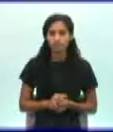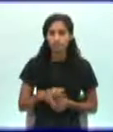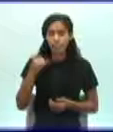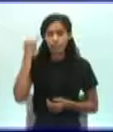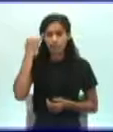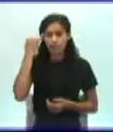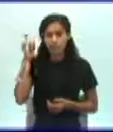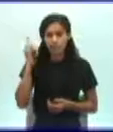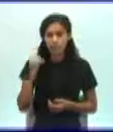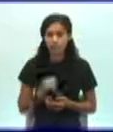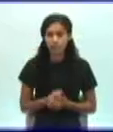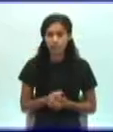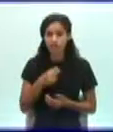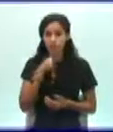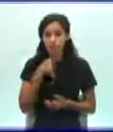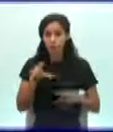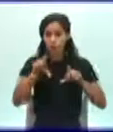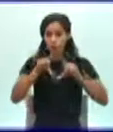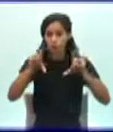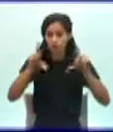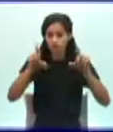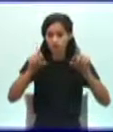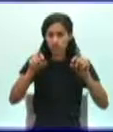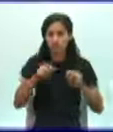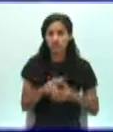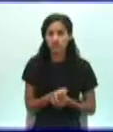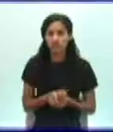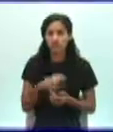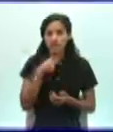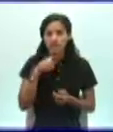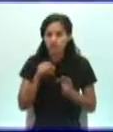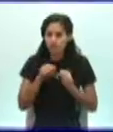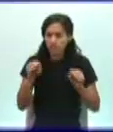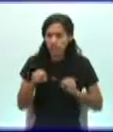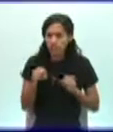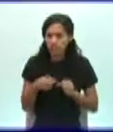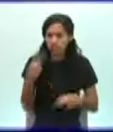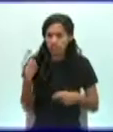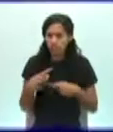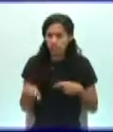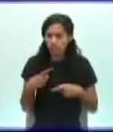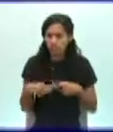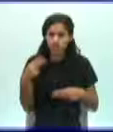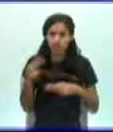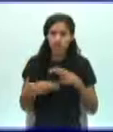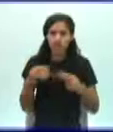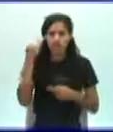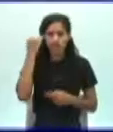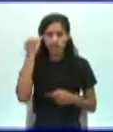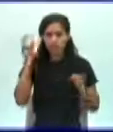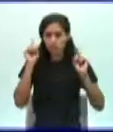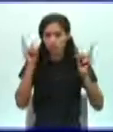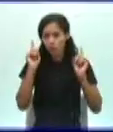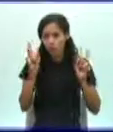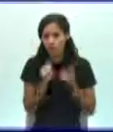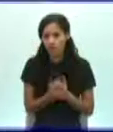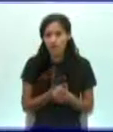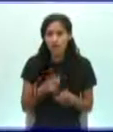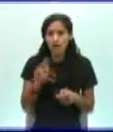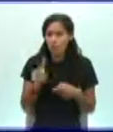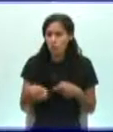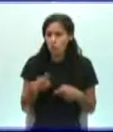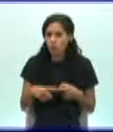Ideología. Refrescando el concepto de ideología, sistema de concepciones e ideas políticas, jurídicas,